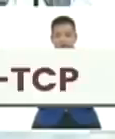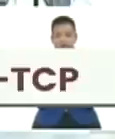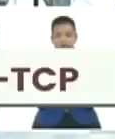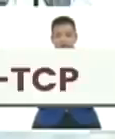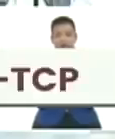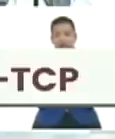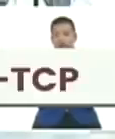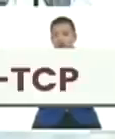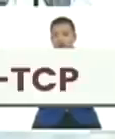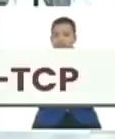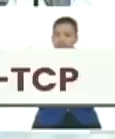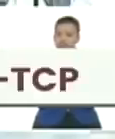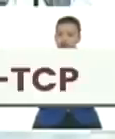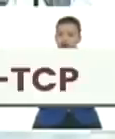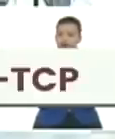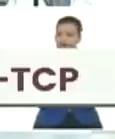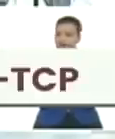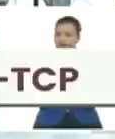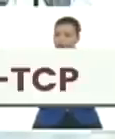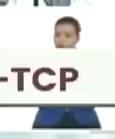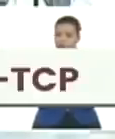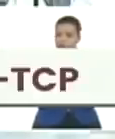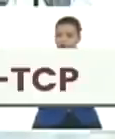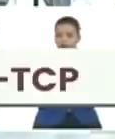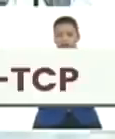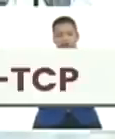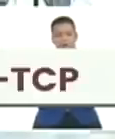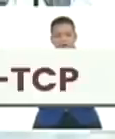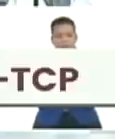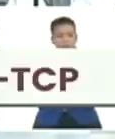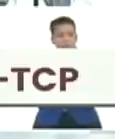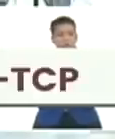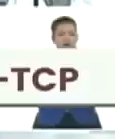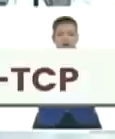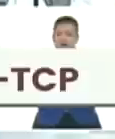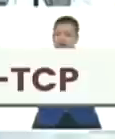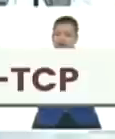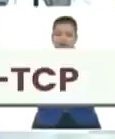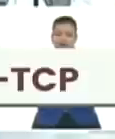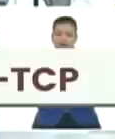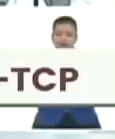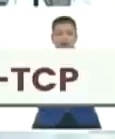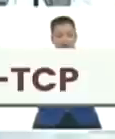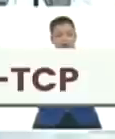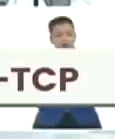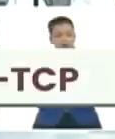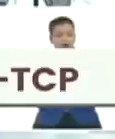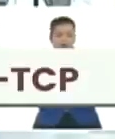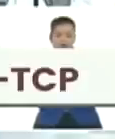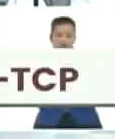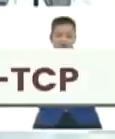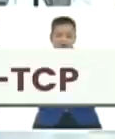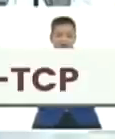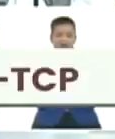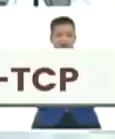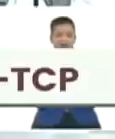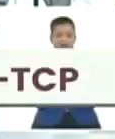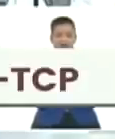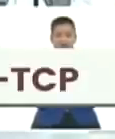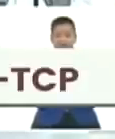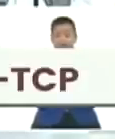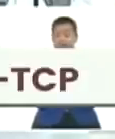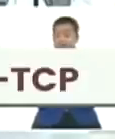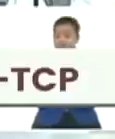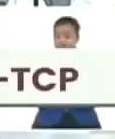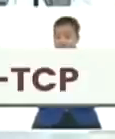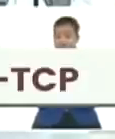y bombazos y asesinando y por todos lados. Así es que,